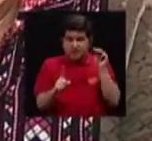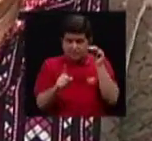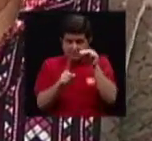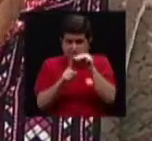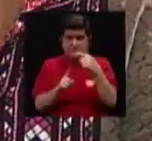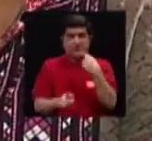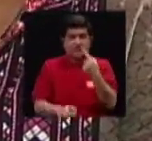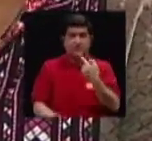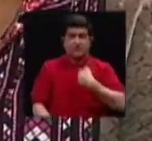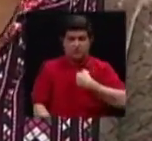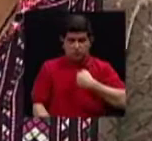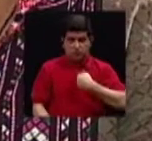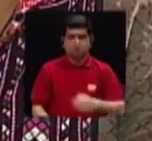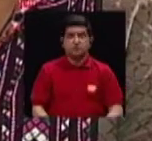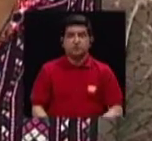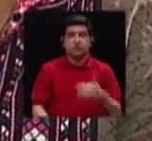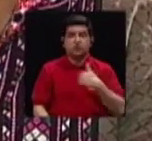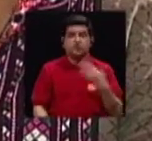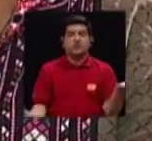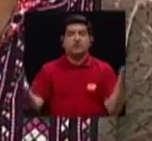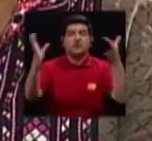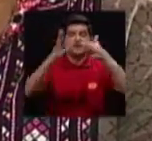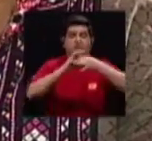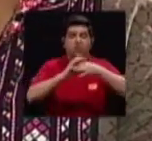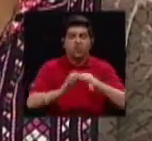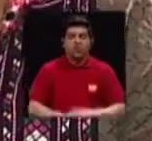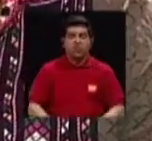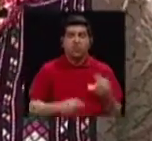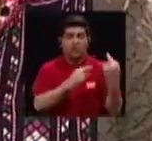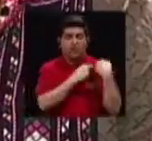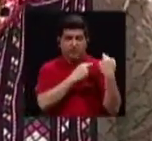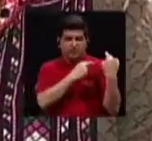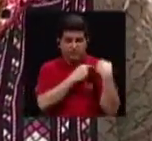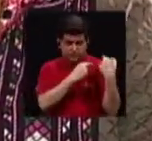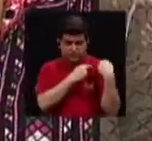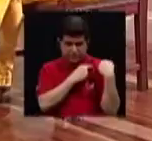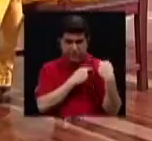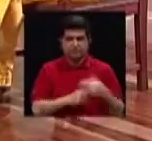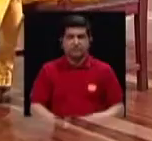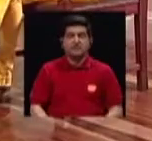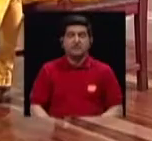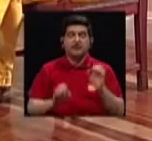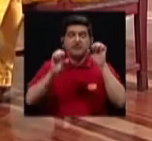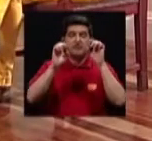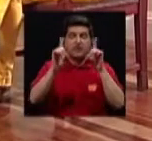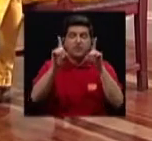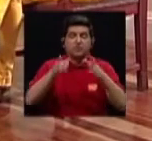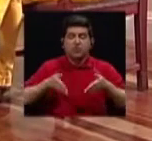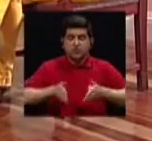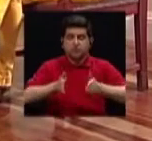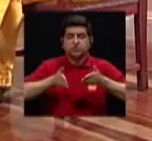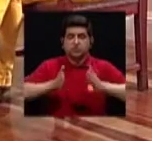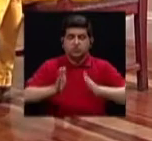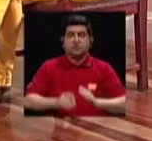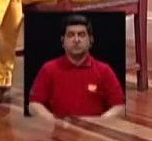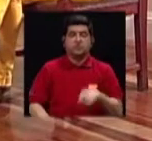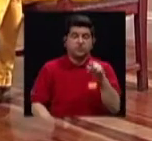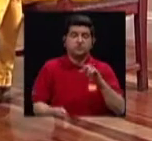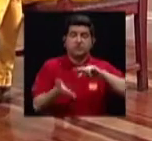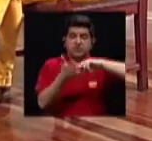yo, tiene que ir ligada a la corresponsabilidad, ¿no? Uh-huh. De la educación de los hijos y lo que eso